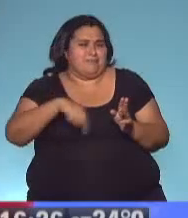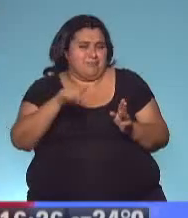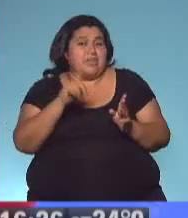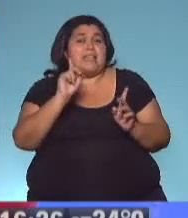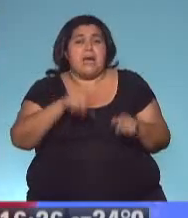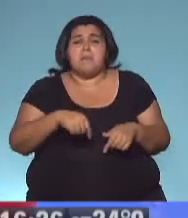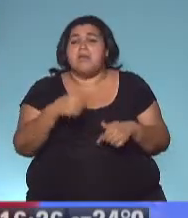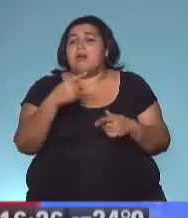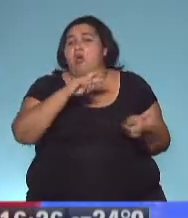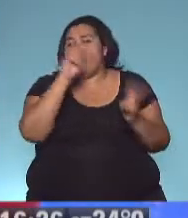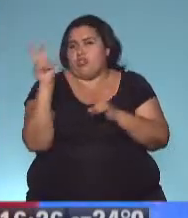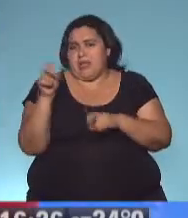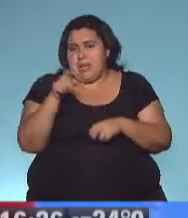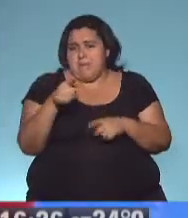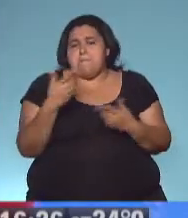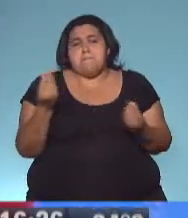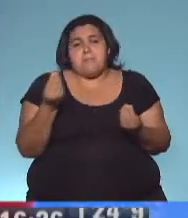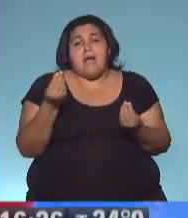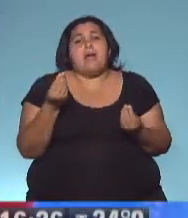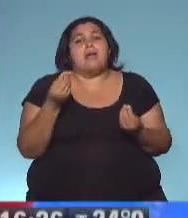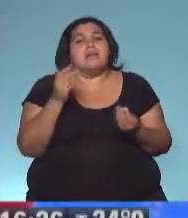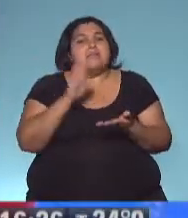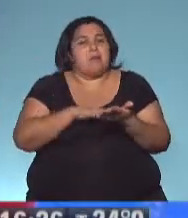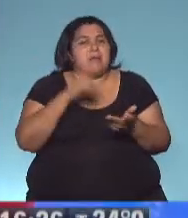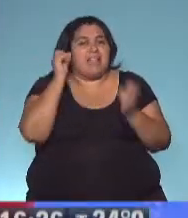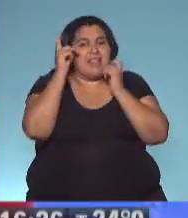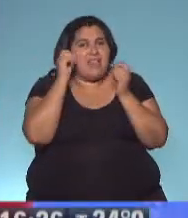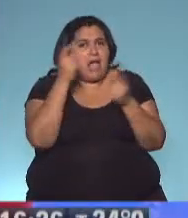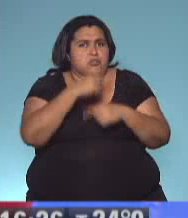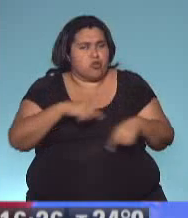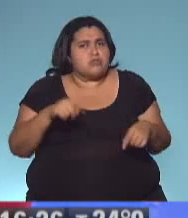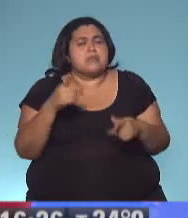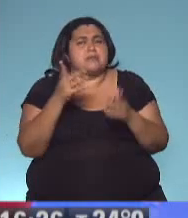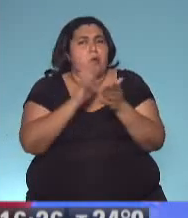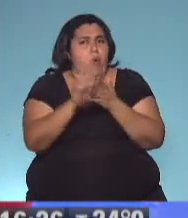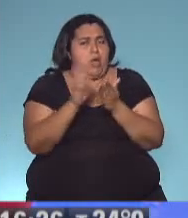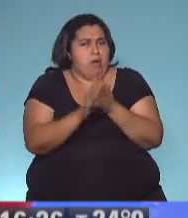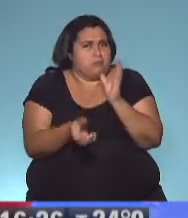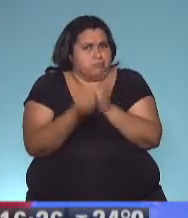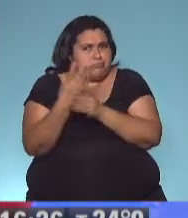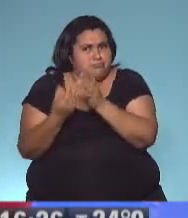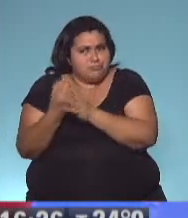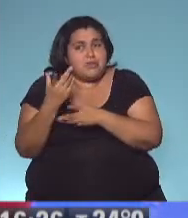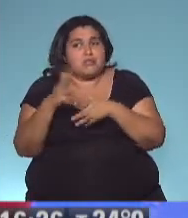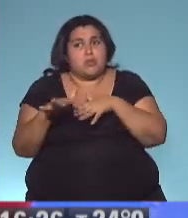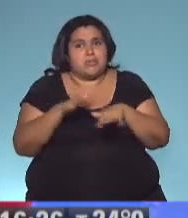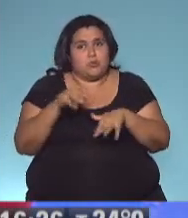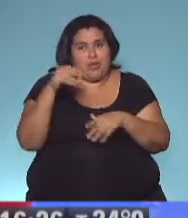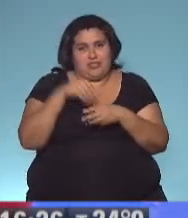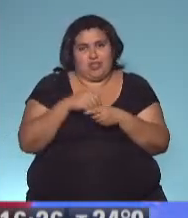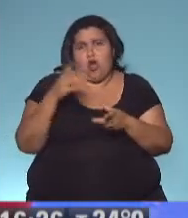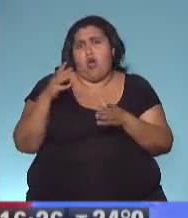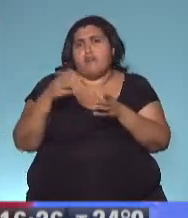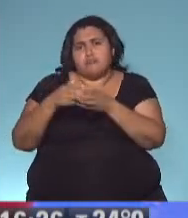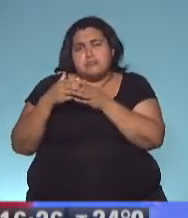Tenemos ahora que pasar a otro tema. A otro tema, a iniciativas también que se han dado o que se han empezado a dar con esta situación